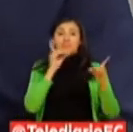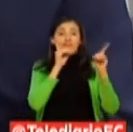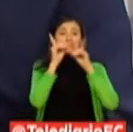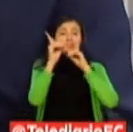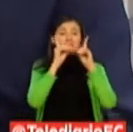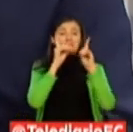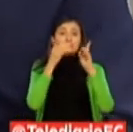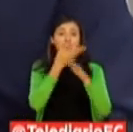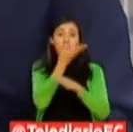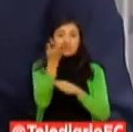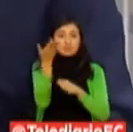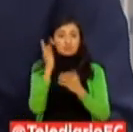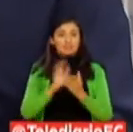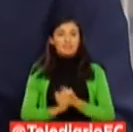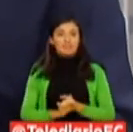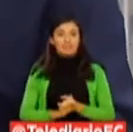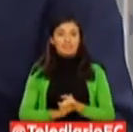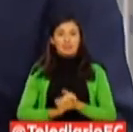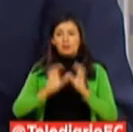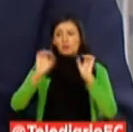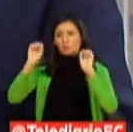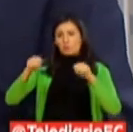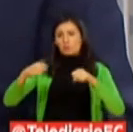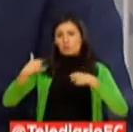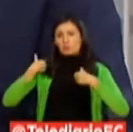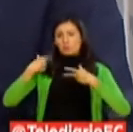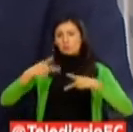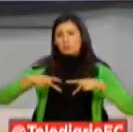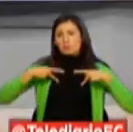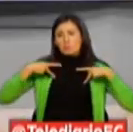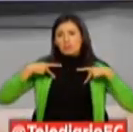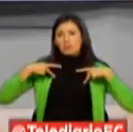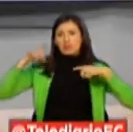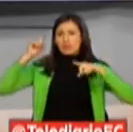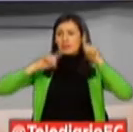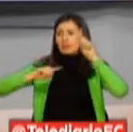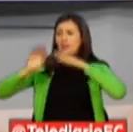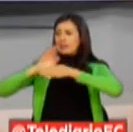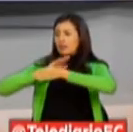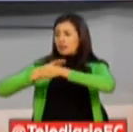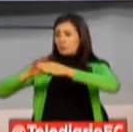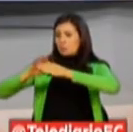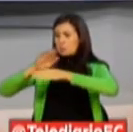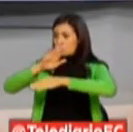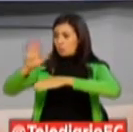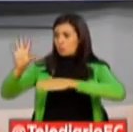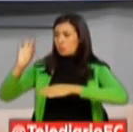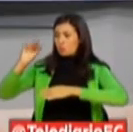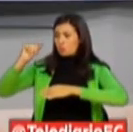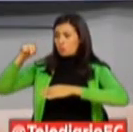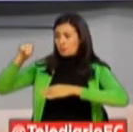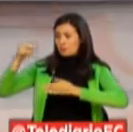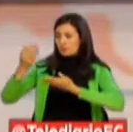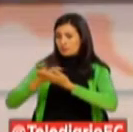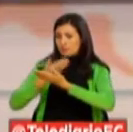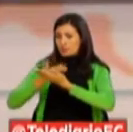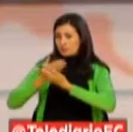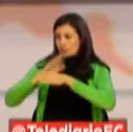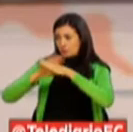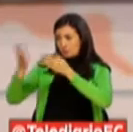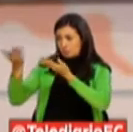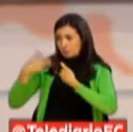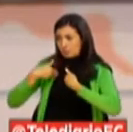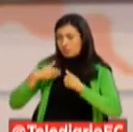ustedes lo han comprobado. ¿Usted cree que podemos mantener viva la esperanza de que alguna vez nos invite a comer la fanesca con la que ganó? Claro que sí,